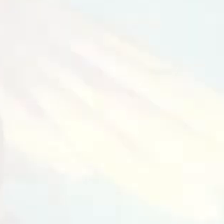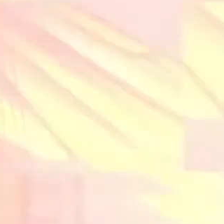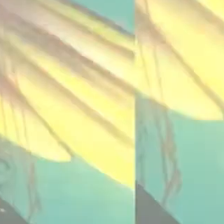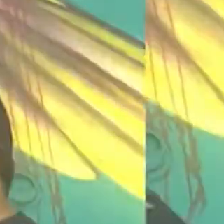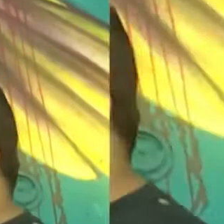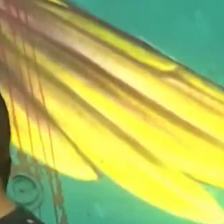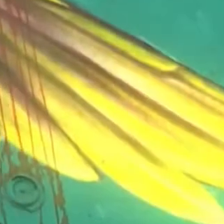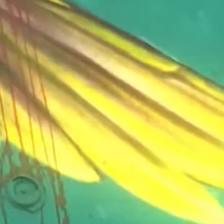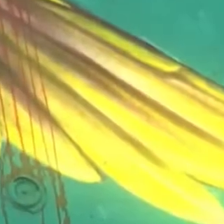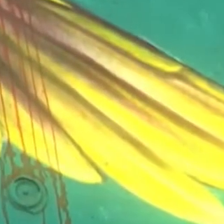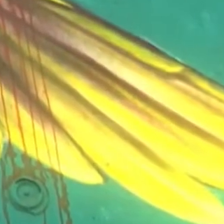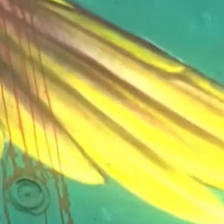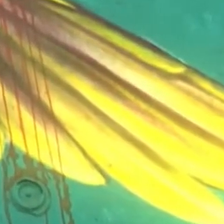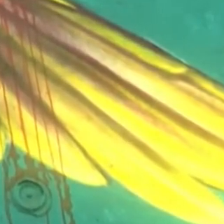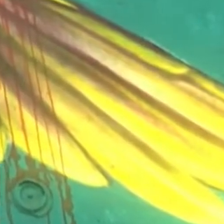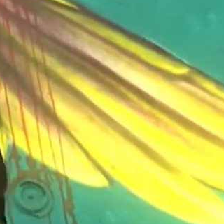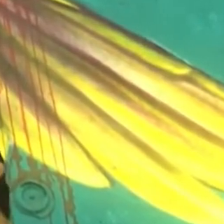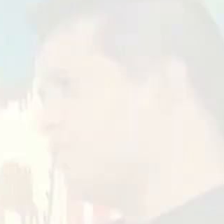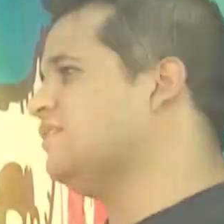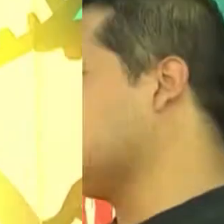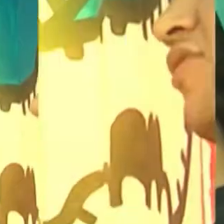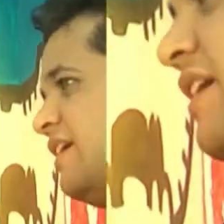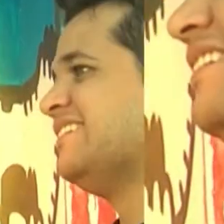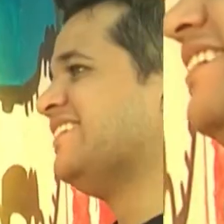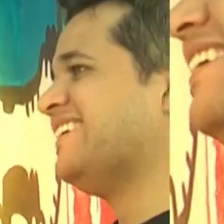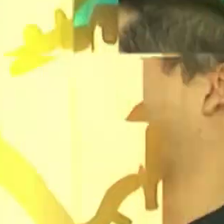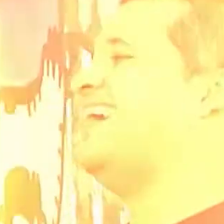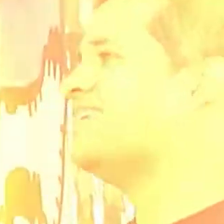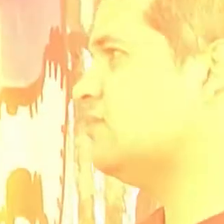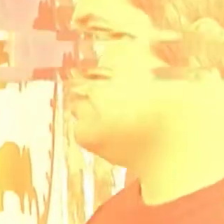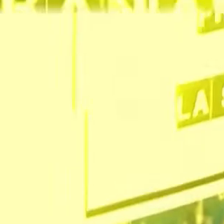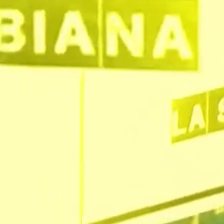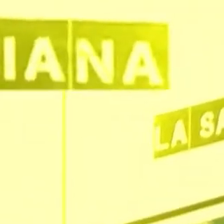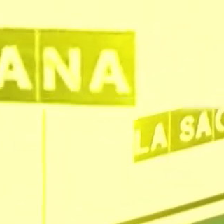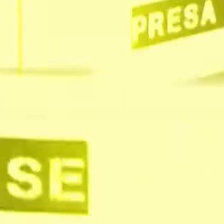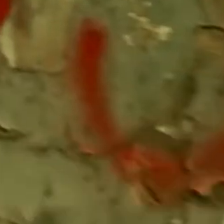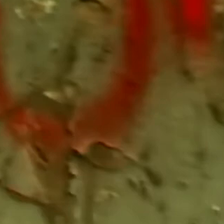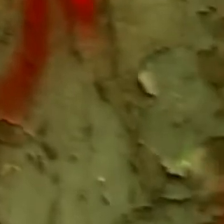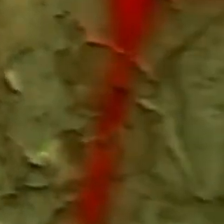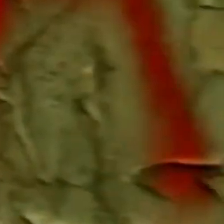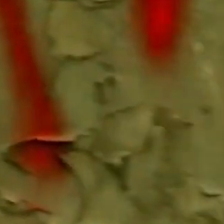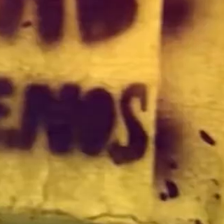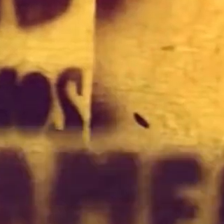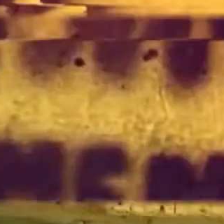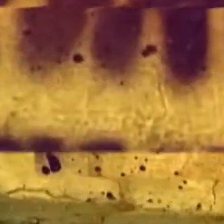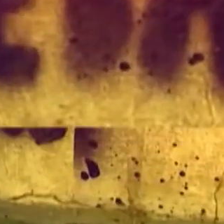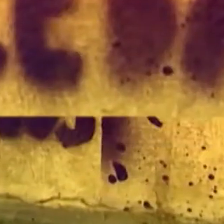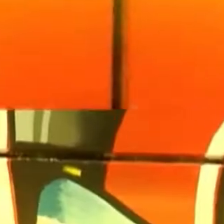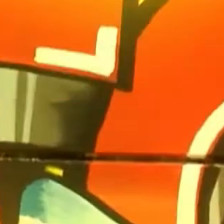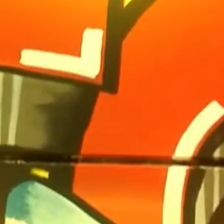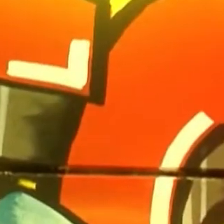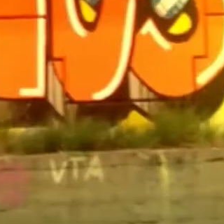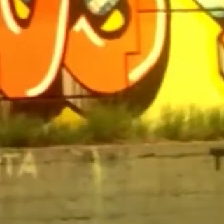Somos dos, somos dos, somos dos. Somos dos, somos dos, somos dos. Somos dos, somos dos, somos dos, somos dos, somos